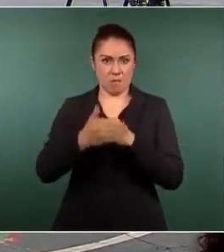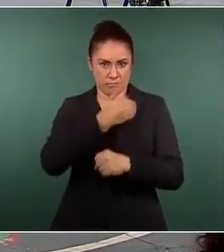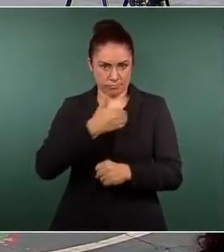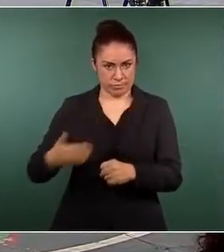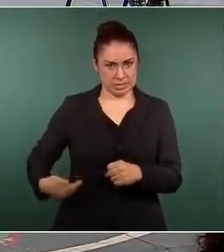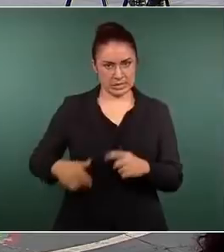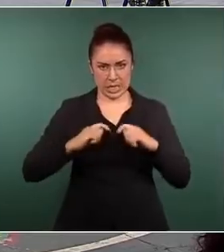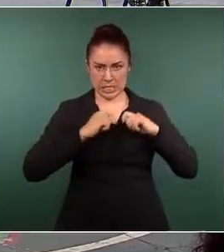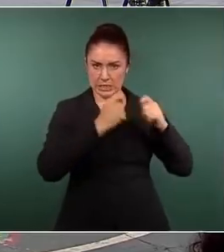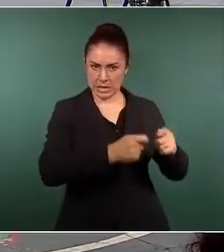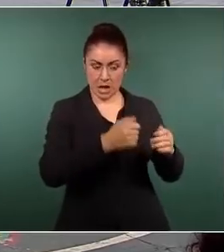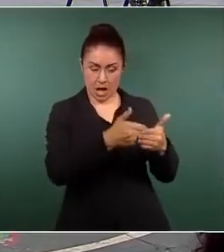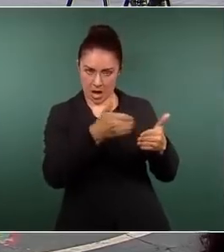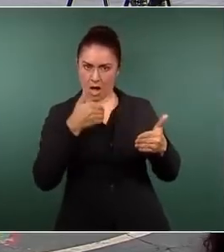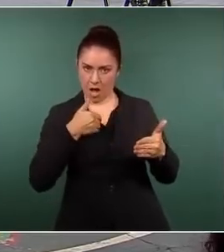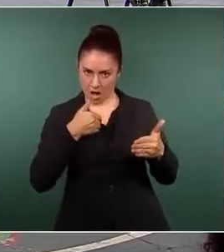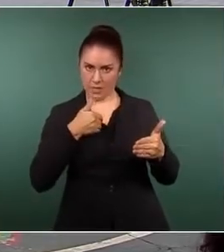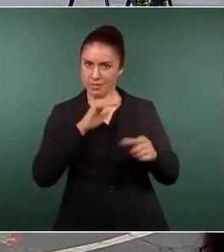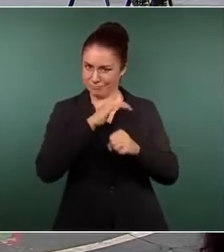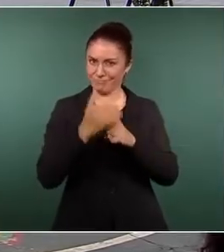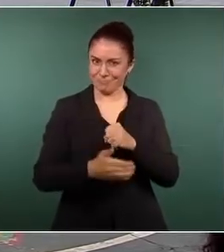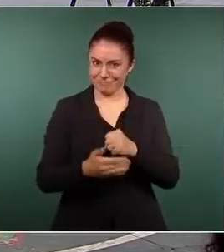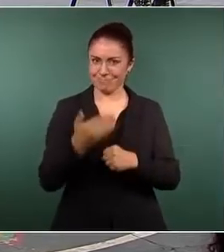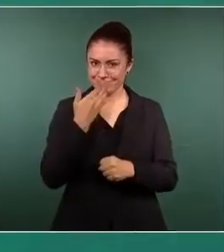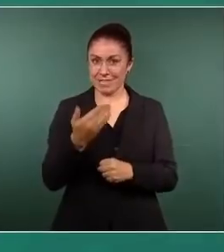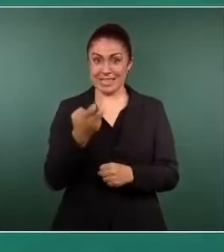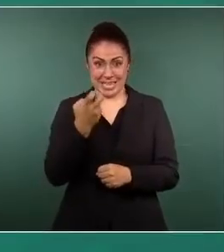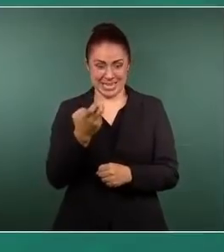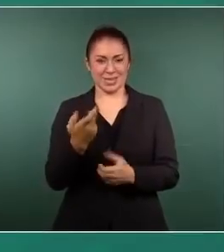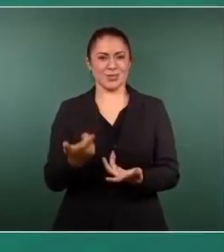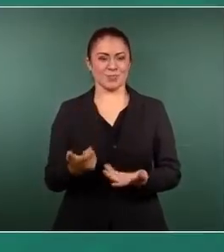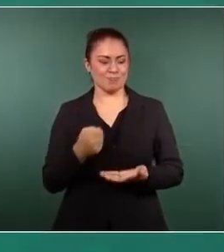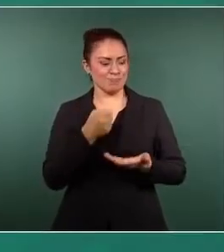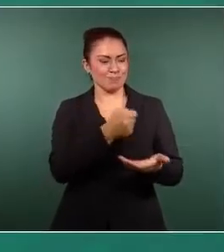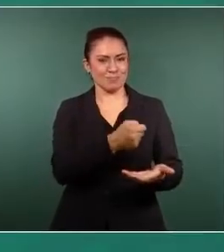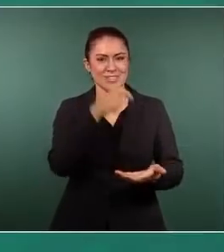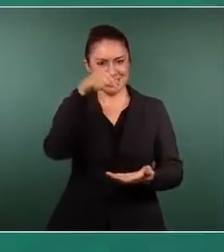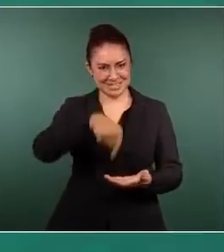importante para nayarit